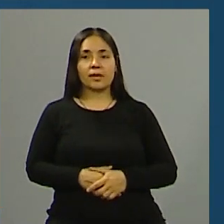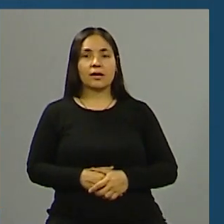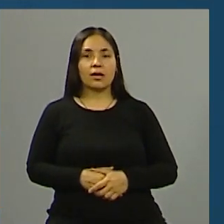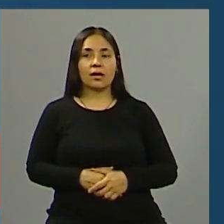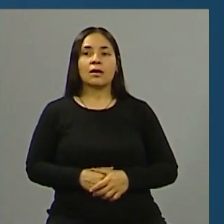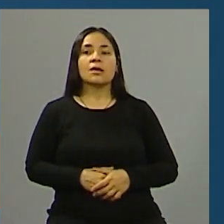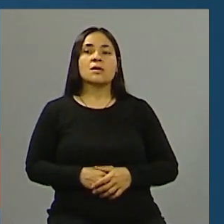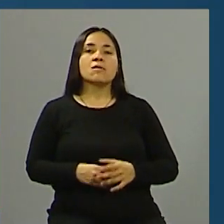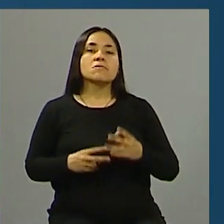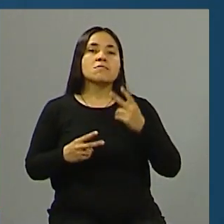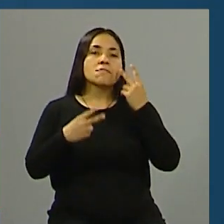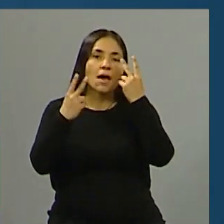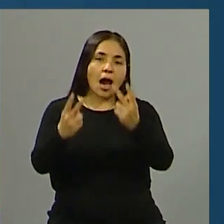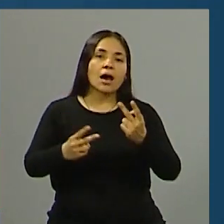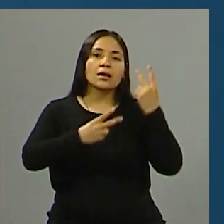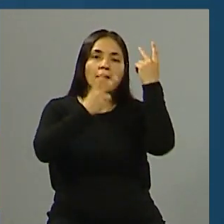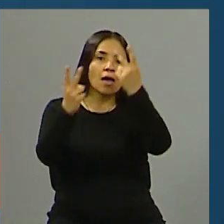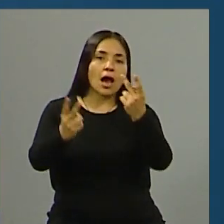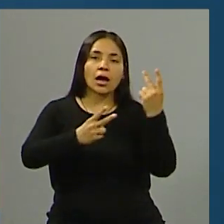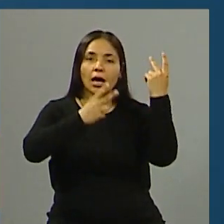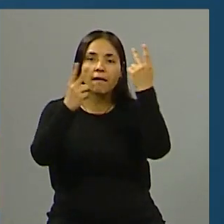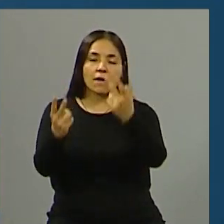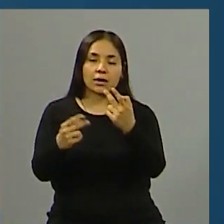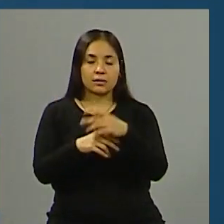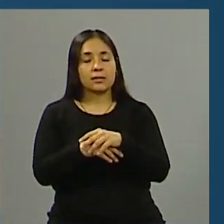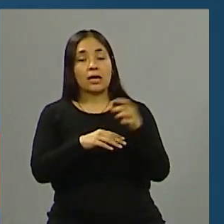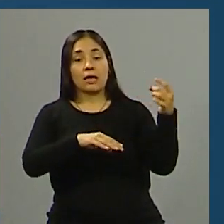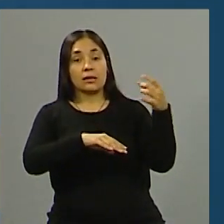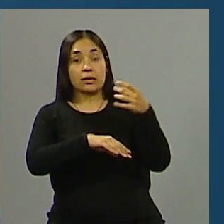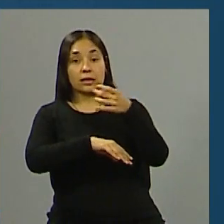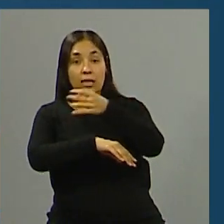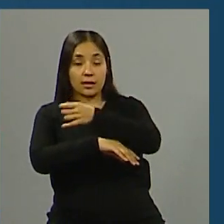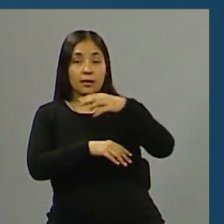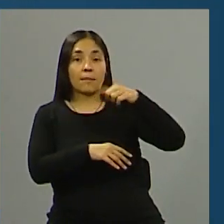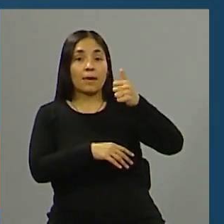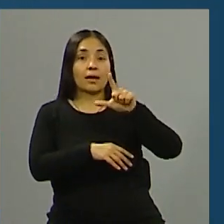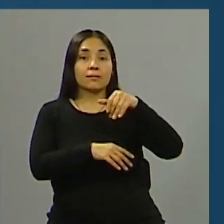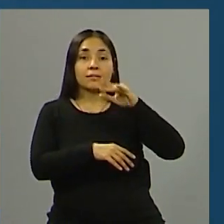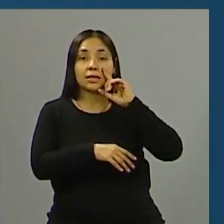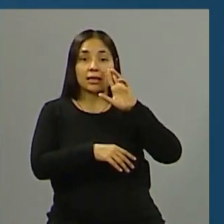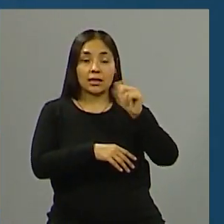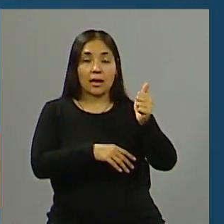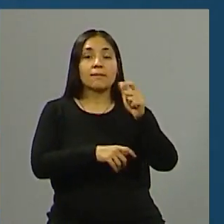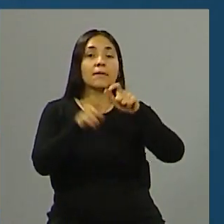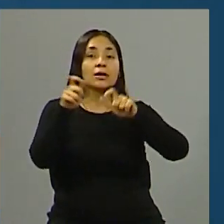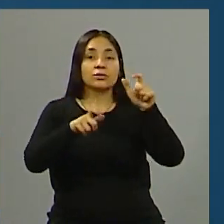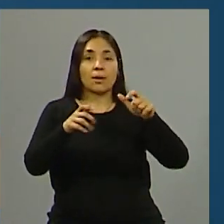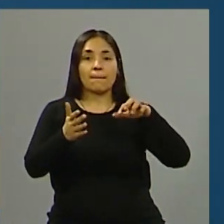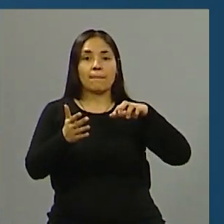viaje tras viaje, el tren a Palmira va sumando más pasajeros. Uh-huh. Y la verdad